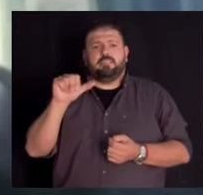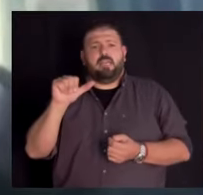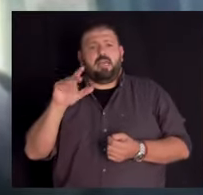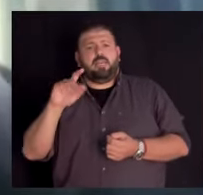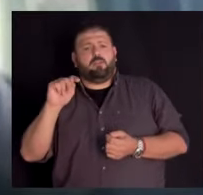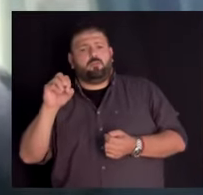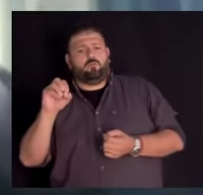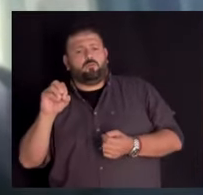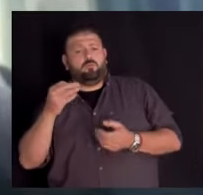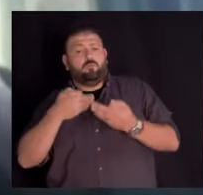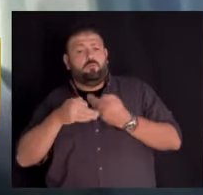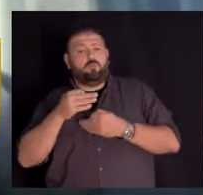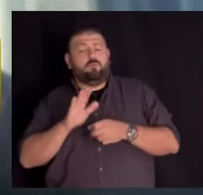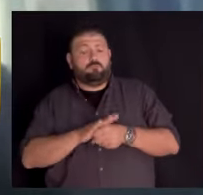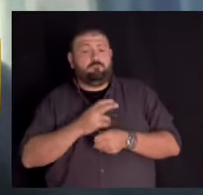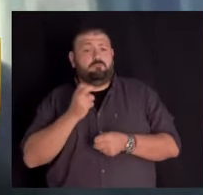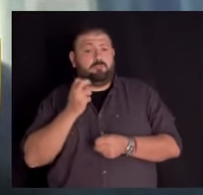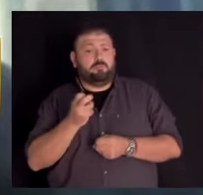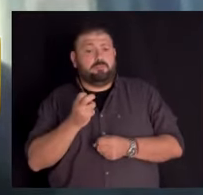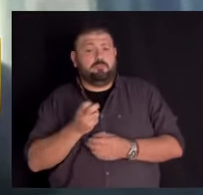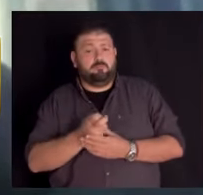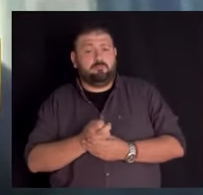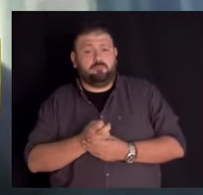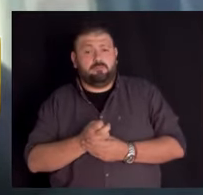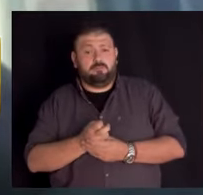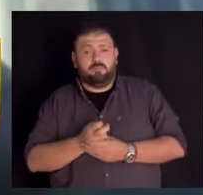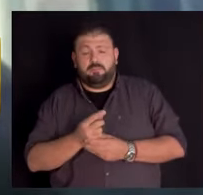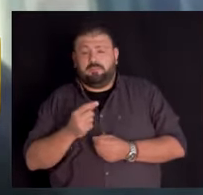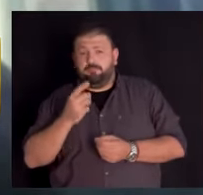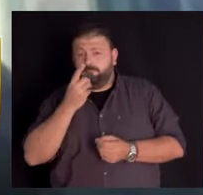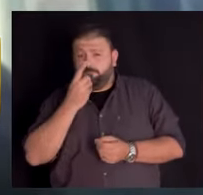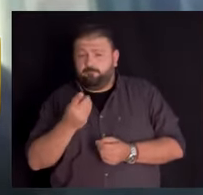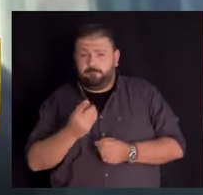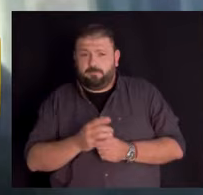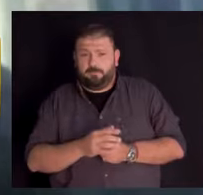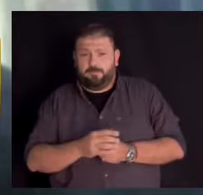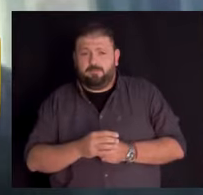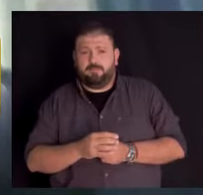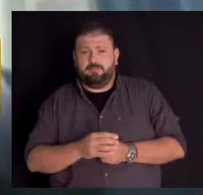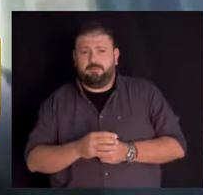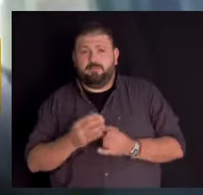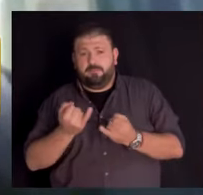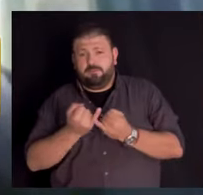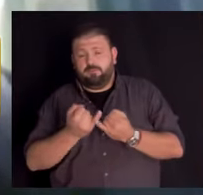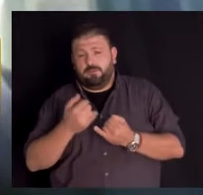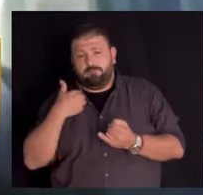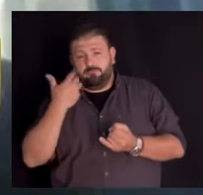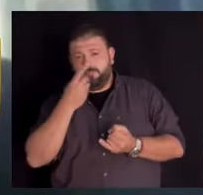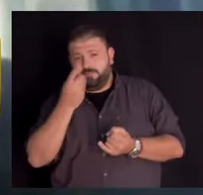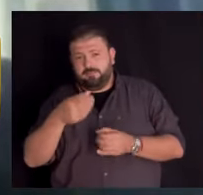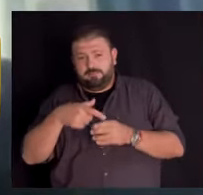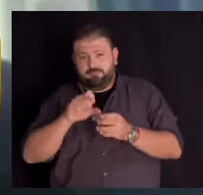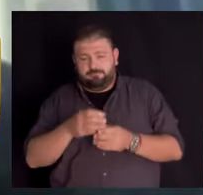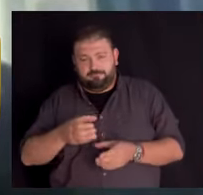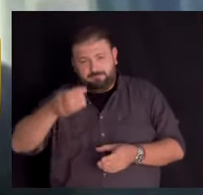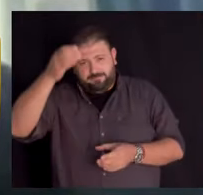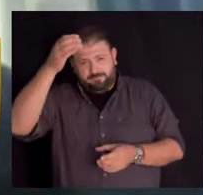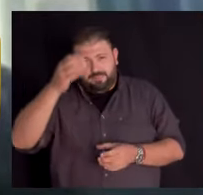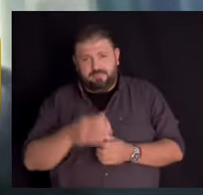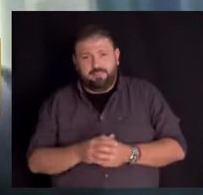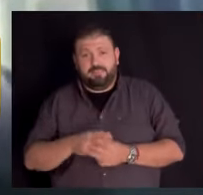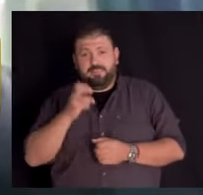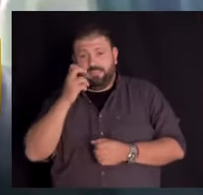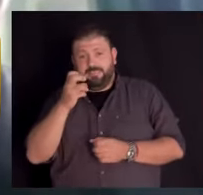que por cierto, es que esto y que el otro, salud, ¿sí? En nuestro